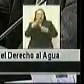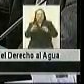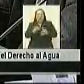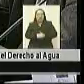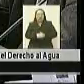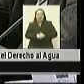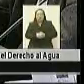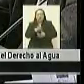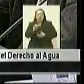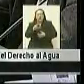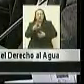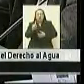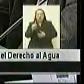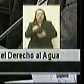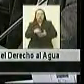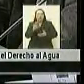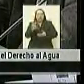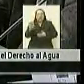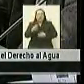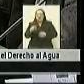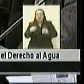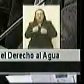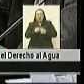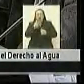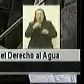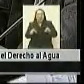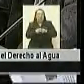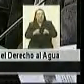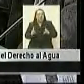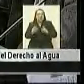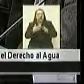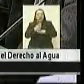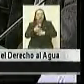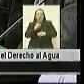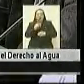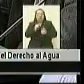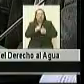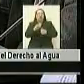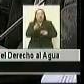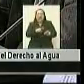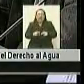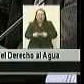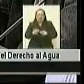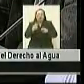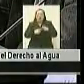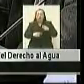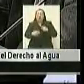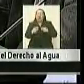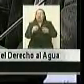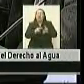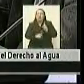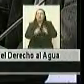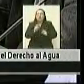público. Y el 32.5% no cuentan con agua potable y acceden al agua a través de ríos, acequias,